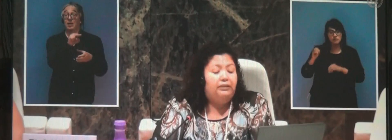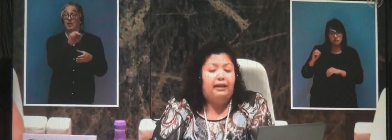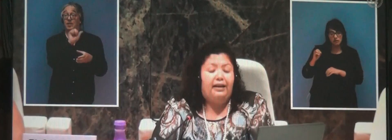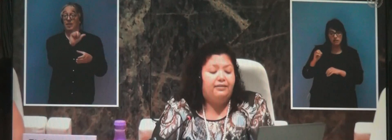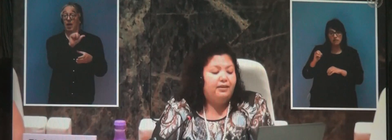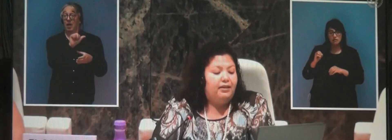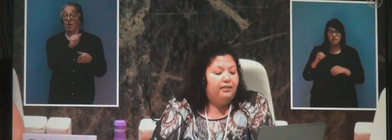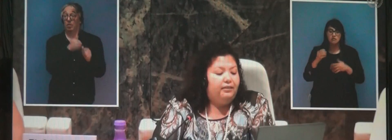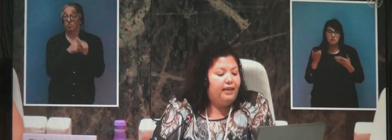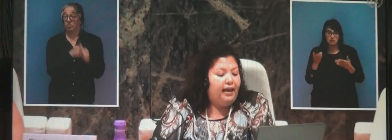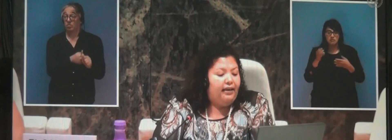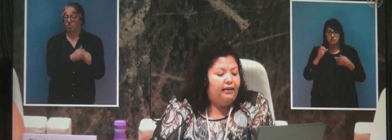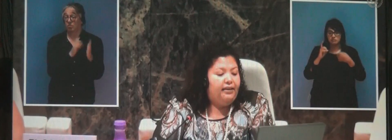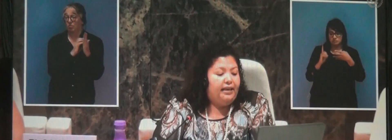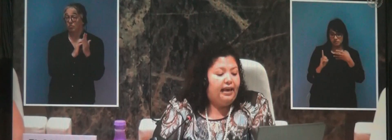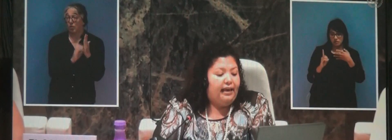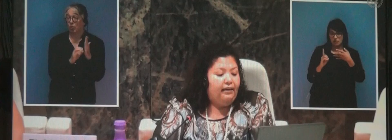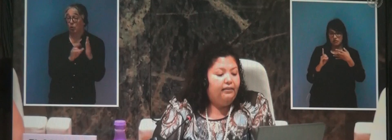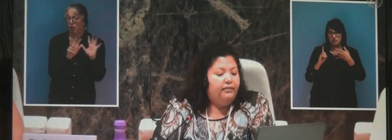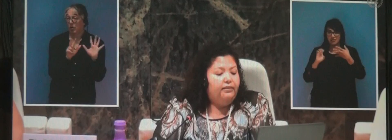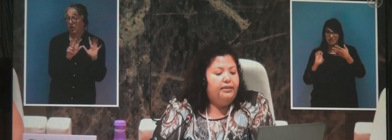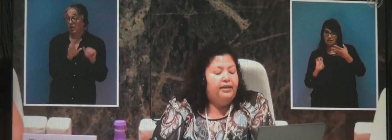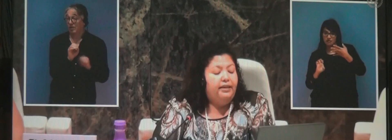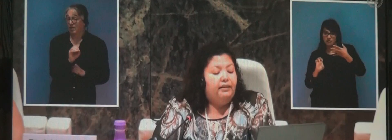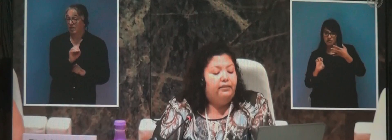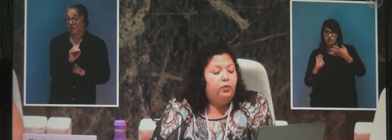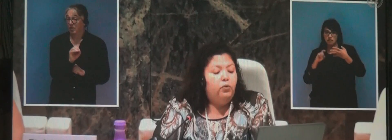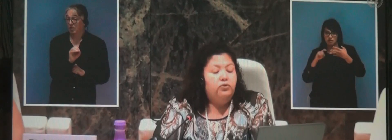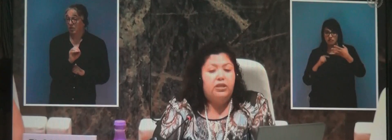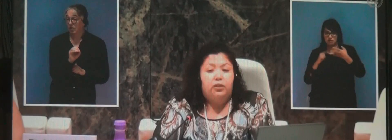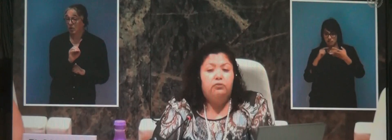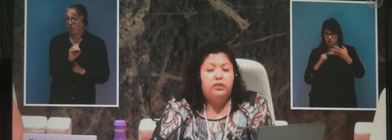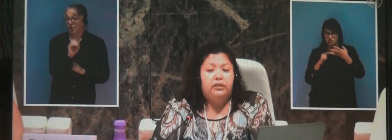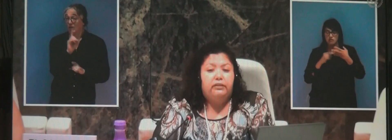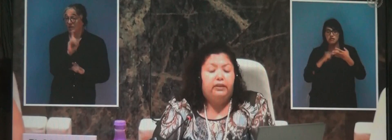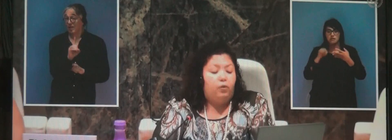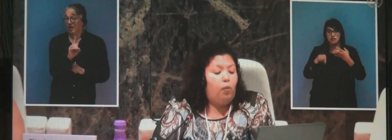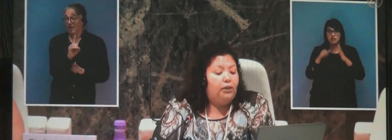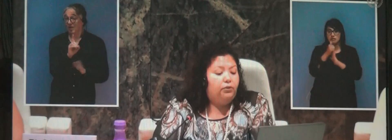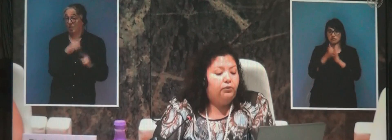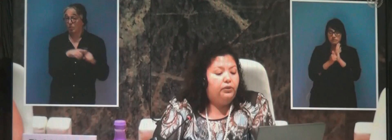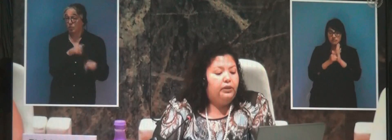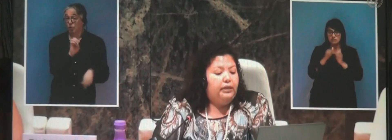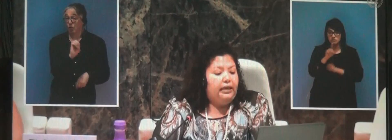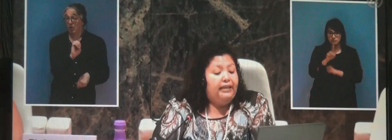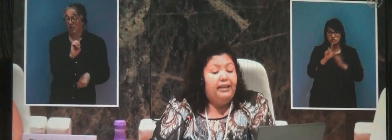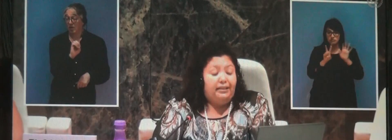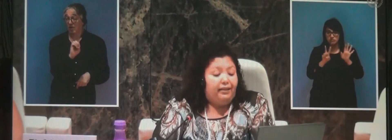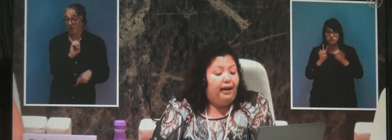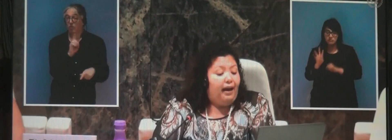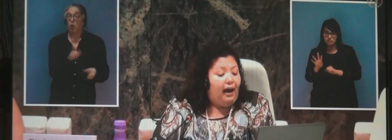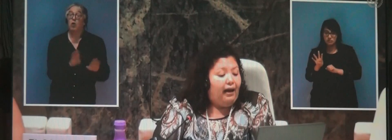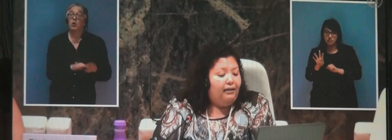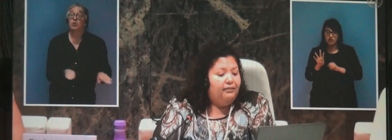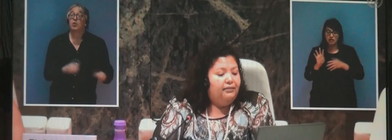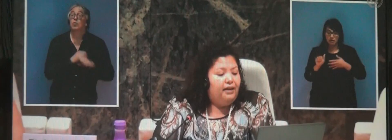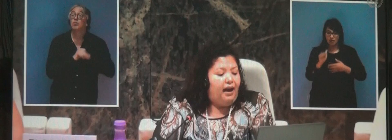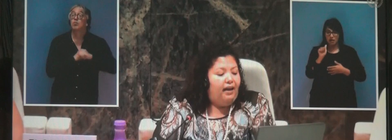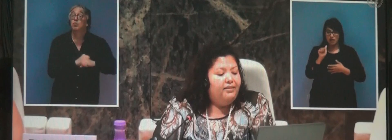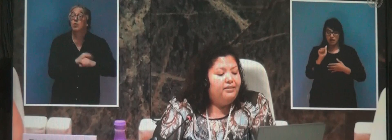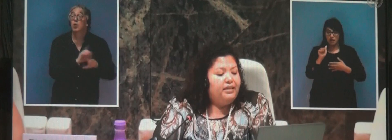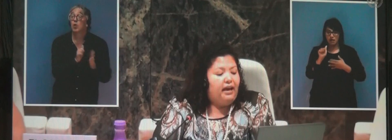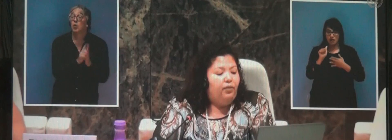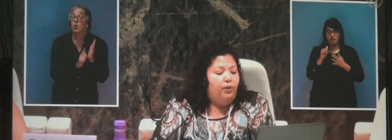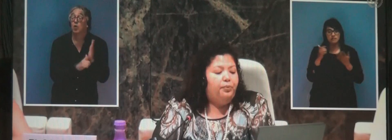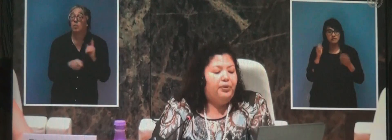los literales D y E, y en el artículo 174 en el literal A,